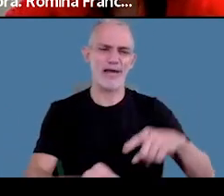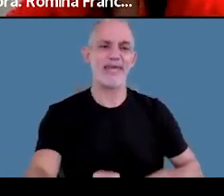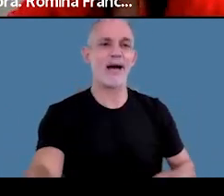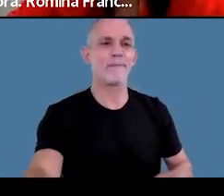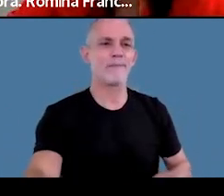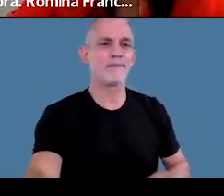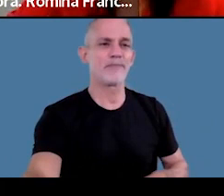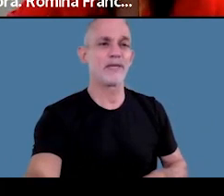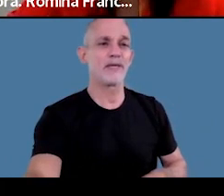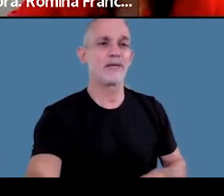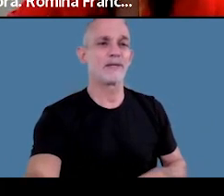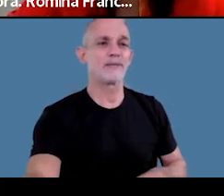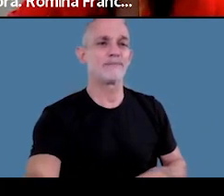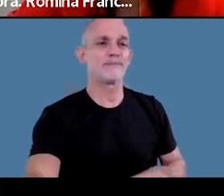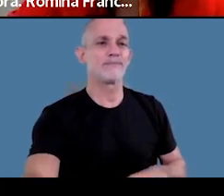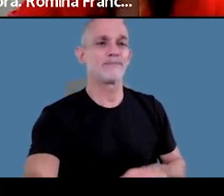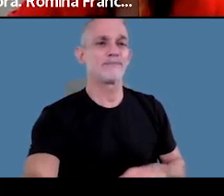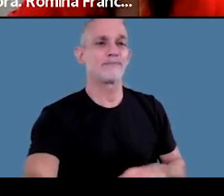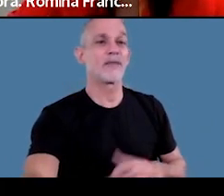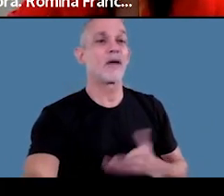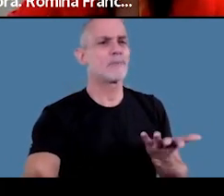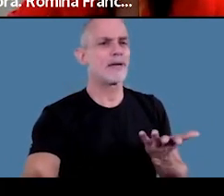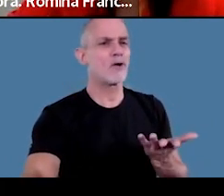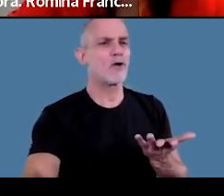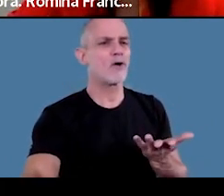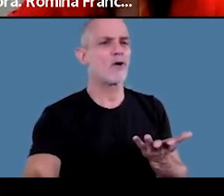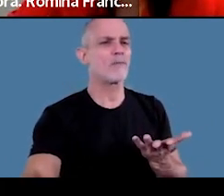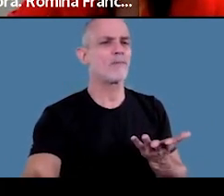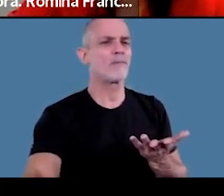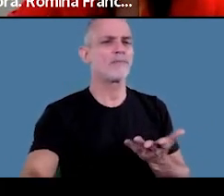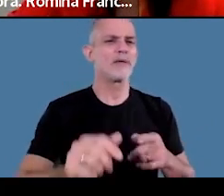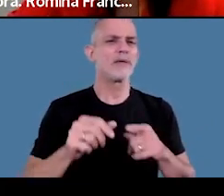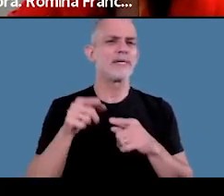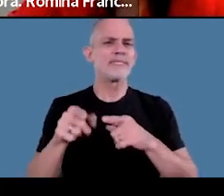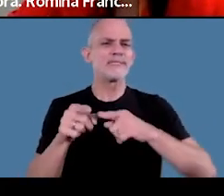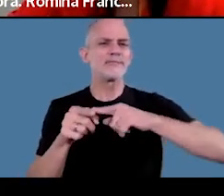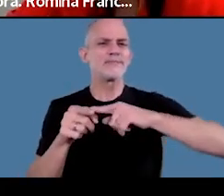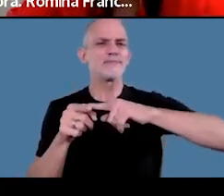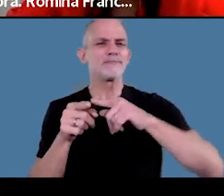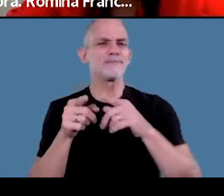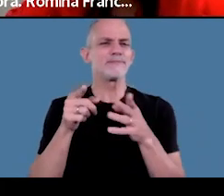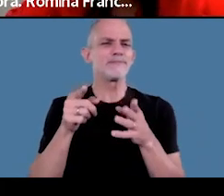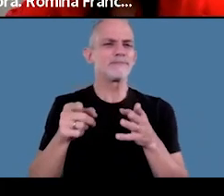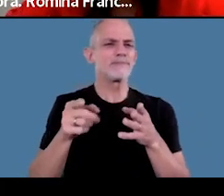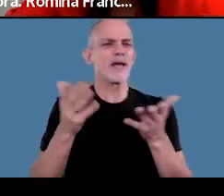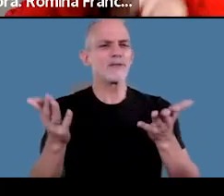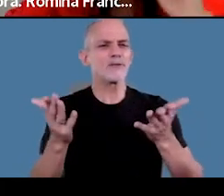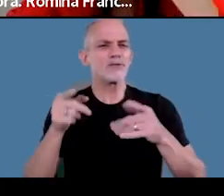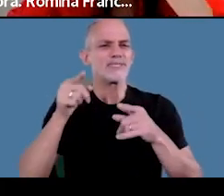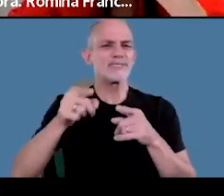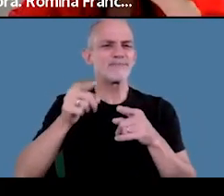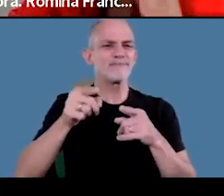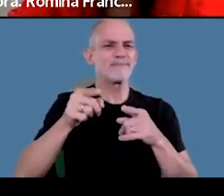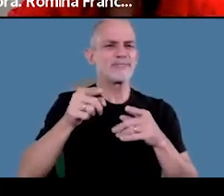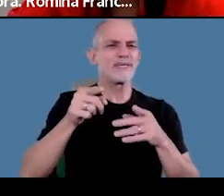Pero está un poco cuestionado porque, volvemos a lo mismo, la norma no se actualiza hace muchos años